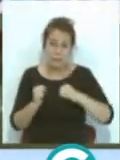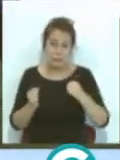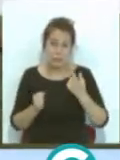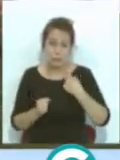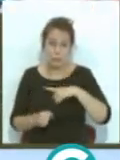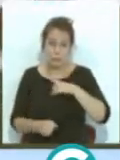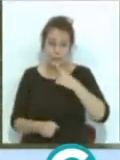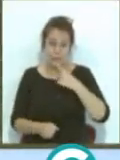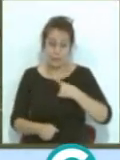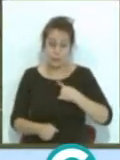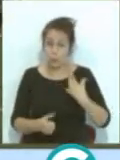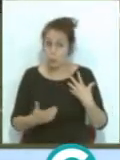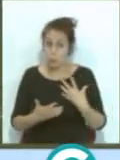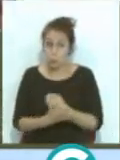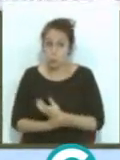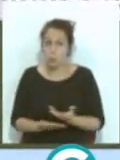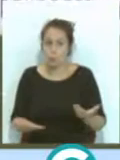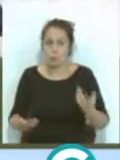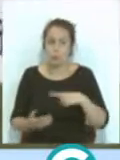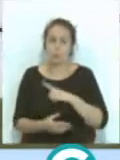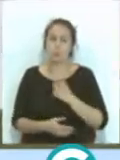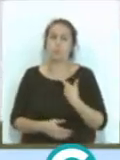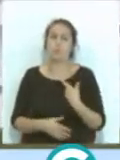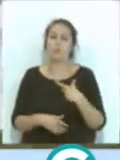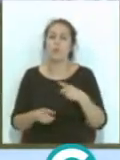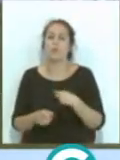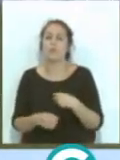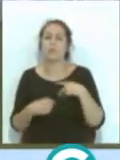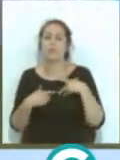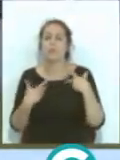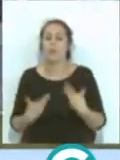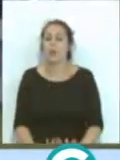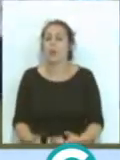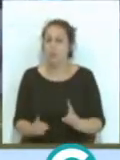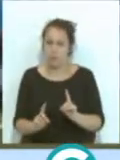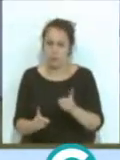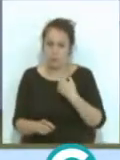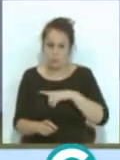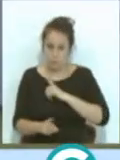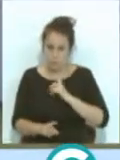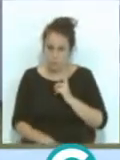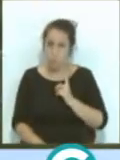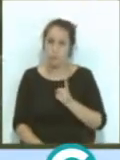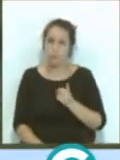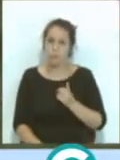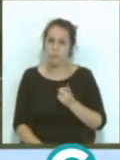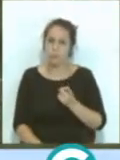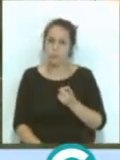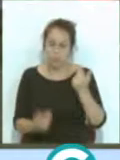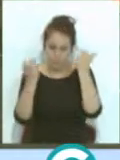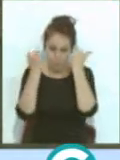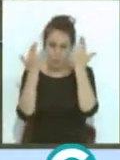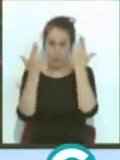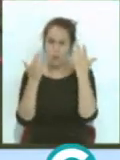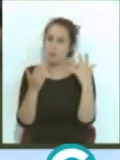han dicho de todo, y nosotros no vamos a bajar los brazos ahora. Al revés, nosotros nos vamos a poner con